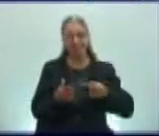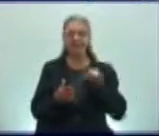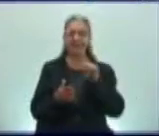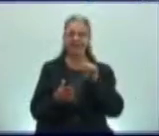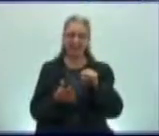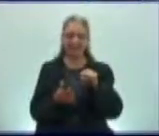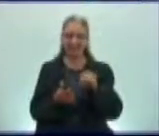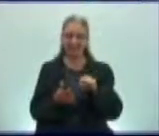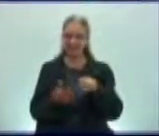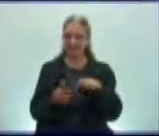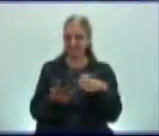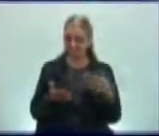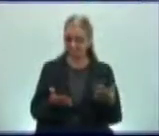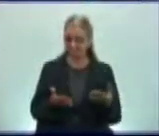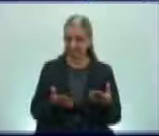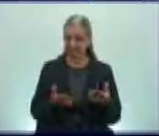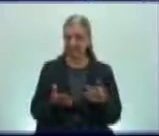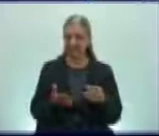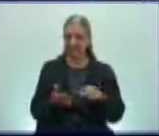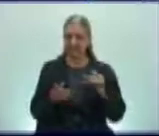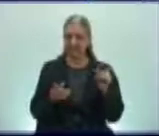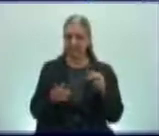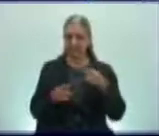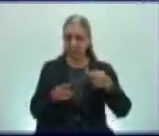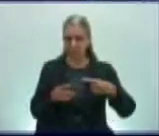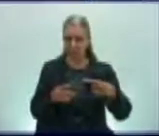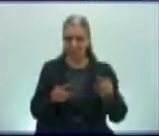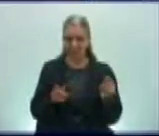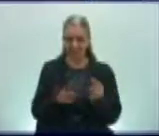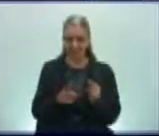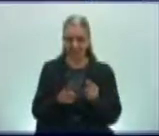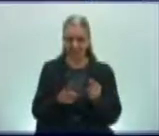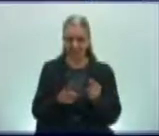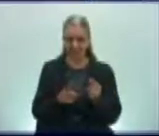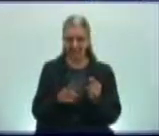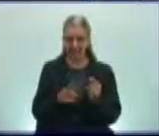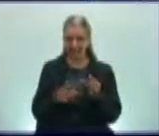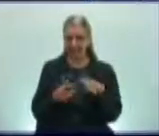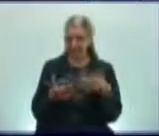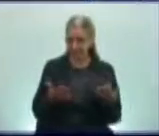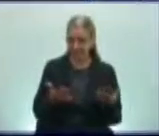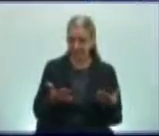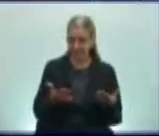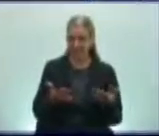de este tractor. Puedes entonces verificar tu respuesta.